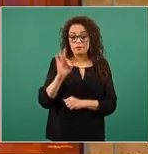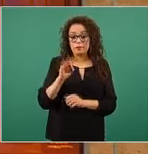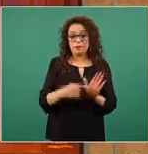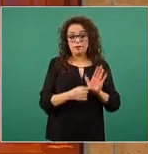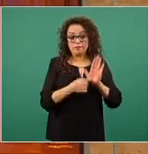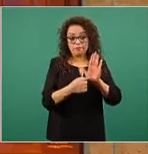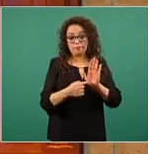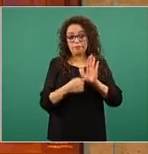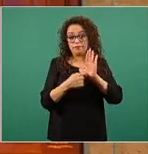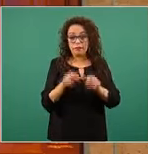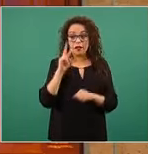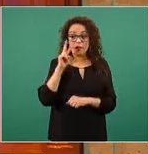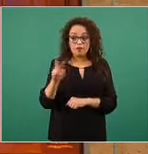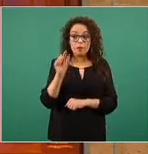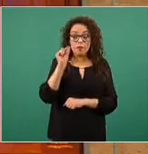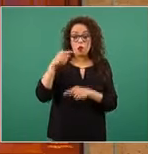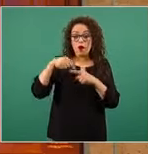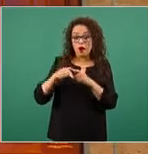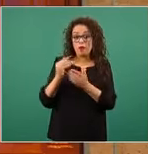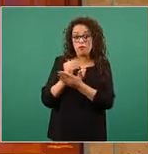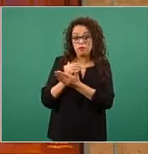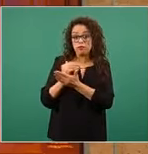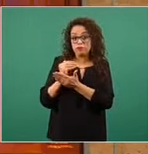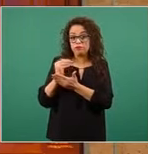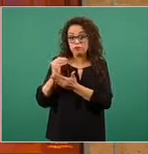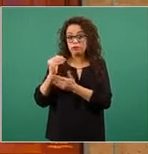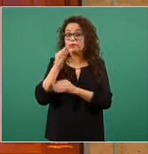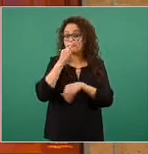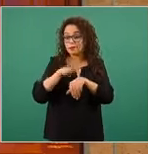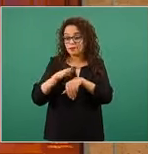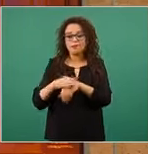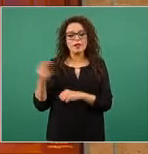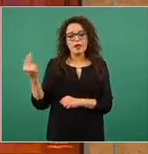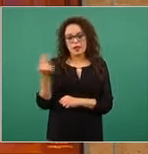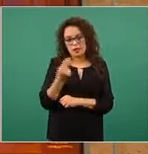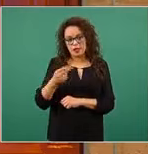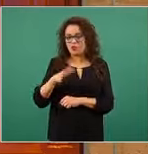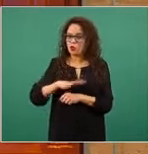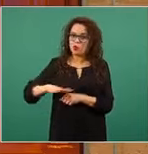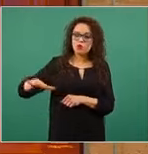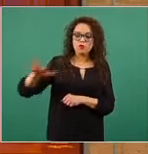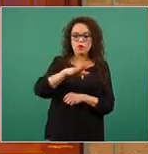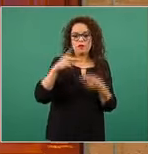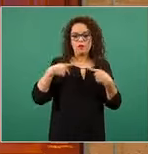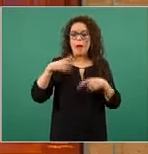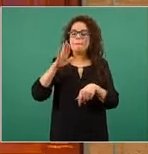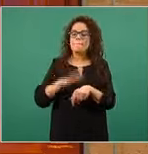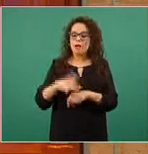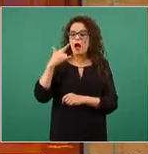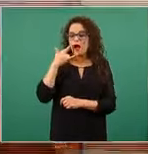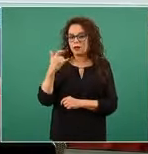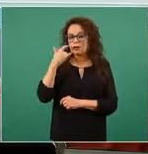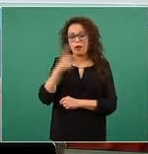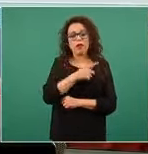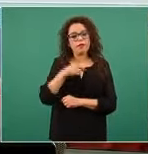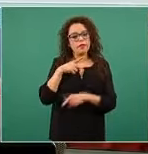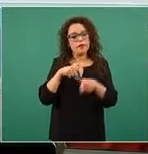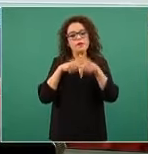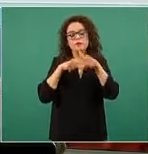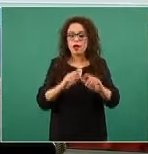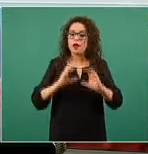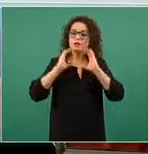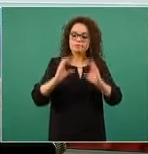evidenciar en el comportamiento epidémico, pues bueno, es momento de redoblar esfuerzos y continuar implementando las medidas preventivas.